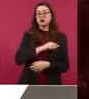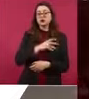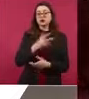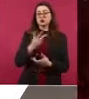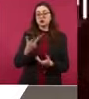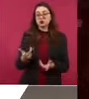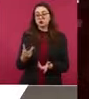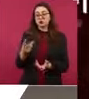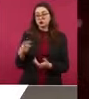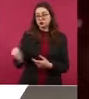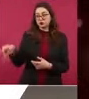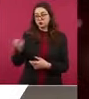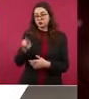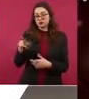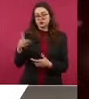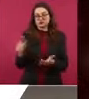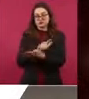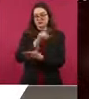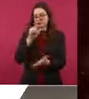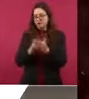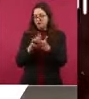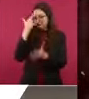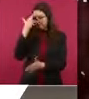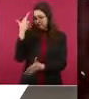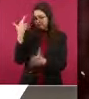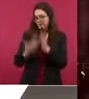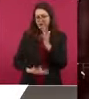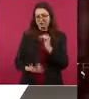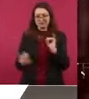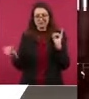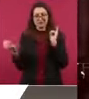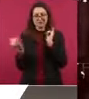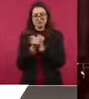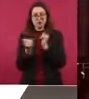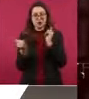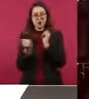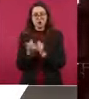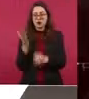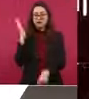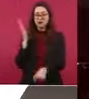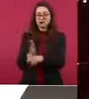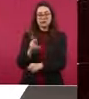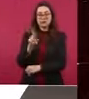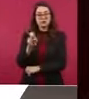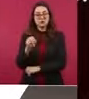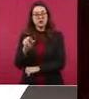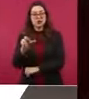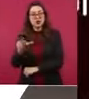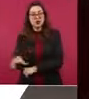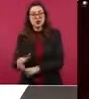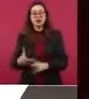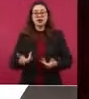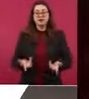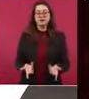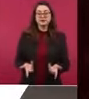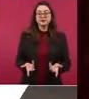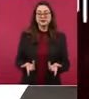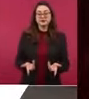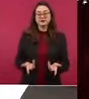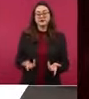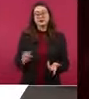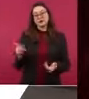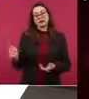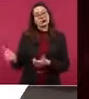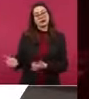en el futuro sea castigado. Eso está vigente, dijo López Obrador. No hay impunidad. Y puso de ejemplo cómo ahora la